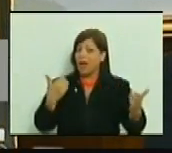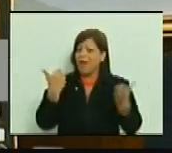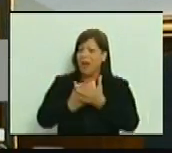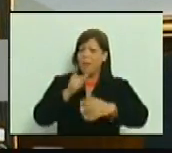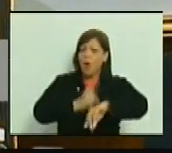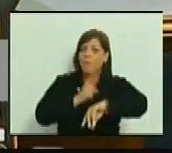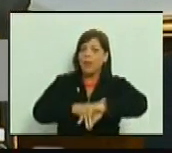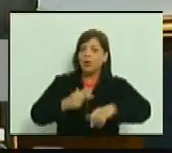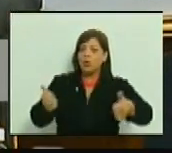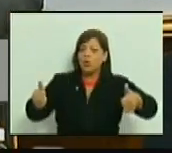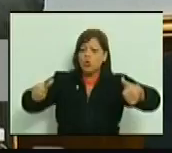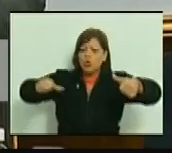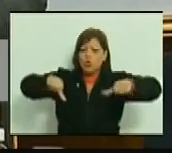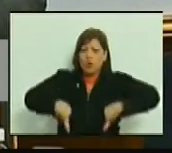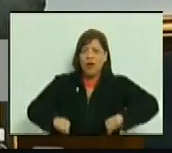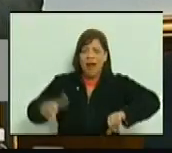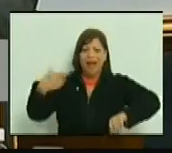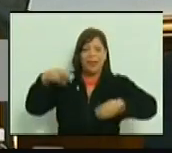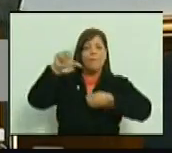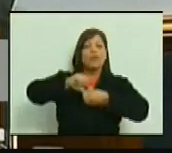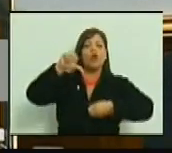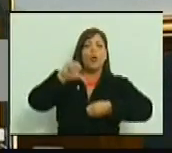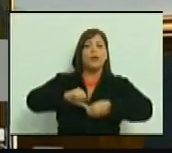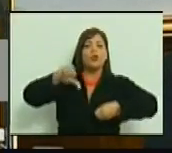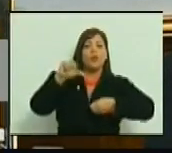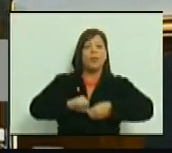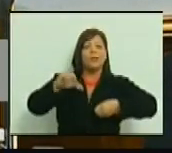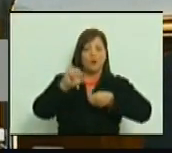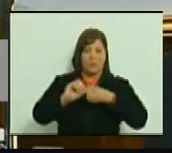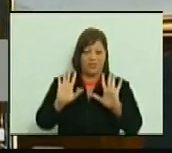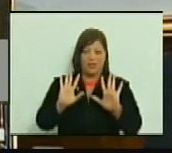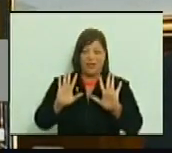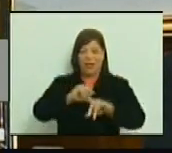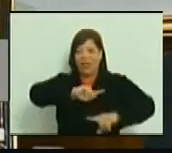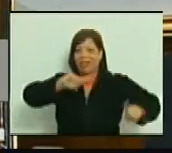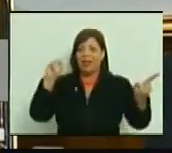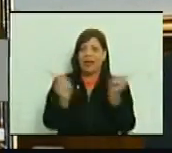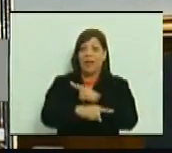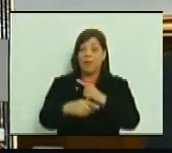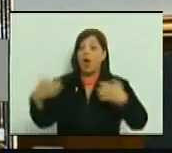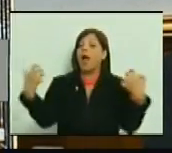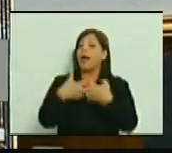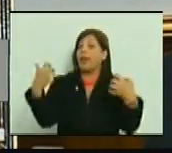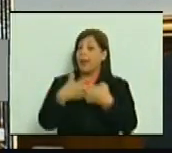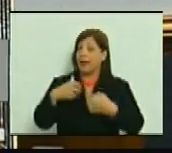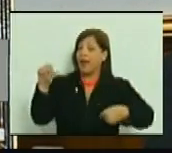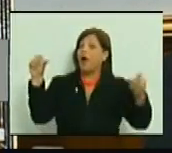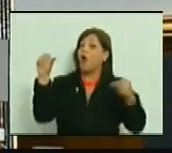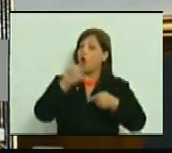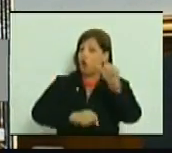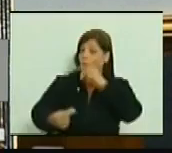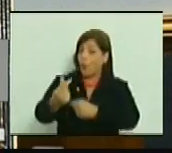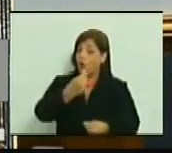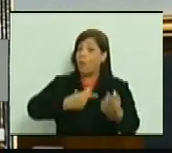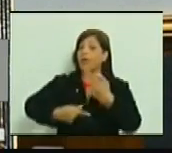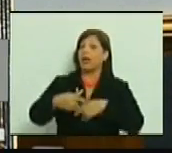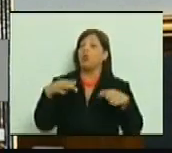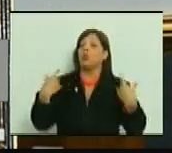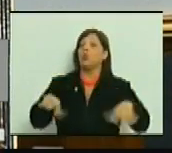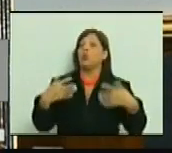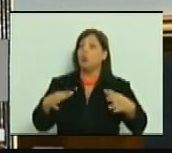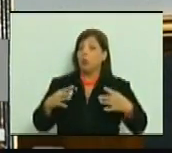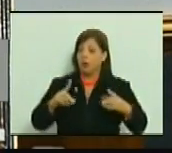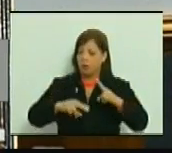de agotamiento del modelo económico petrolero rentista y en medio de una guerra económica. Partir a